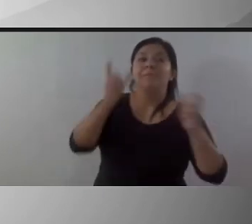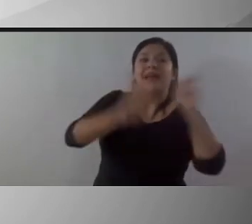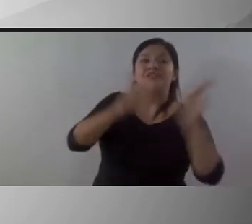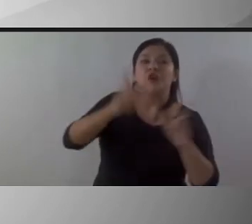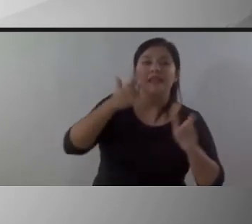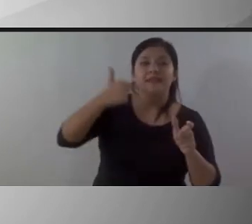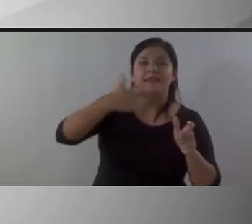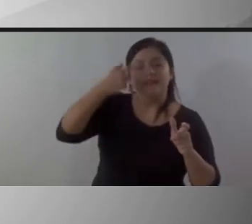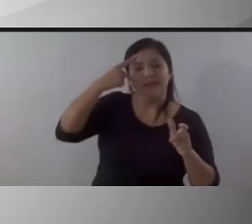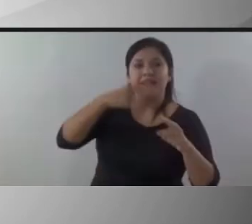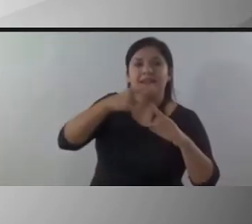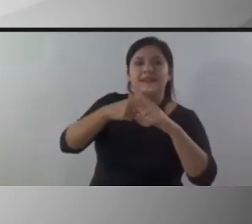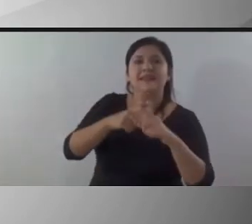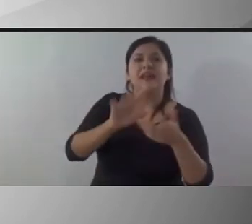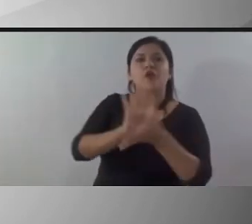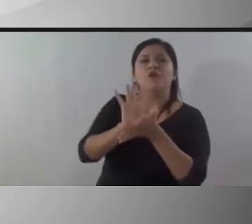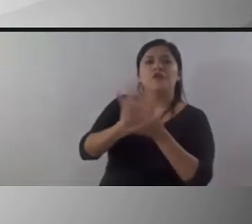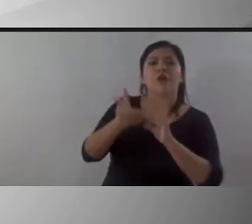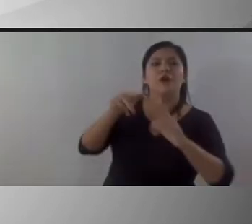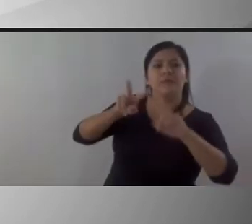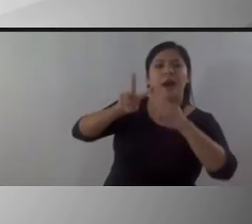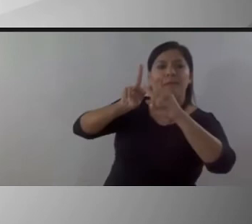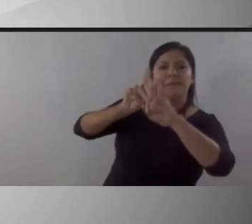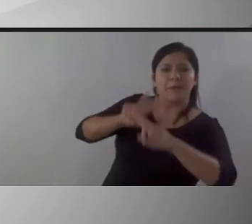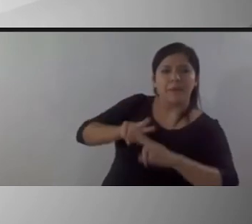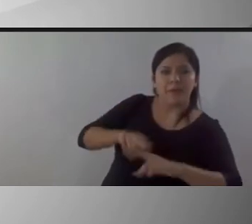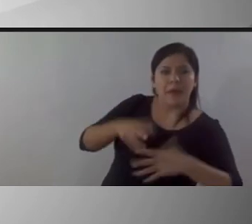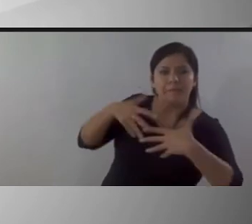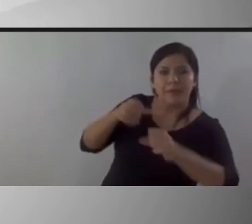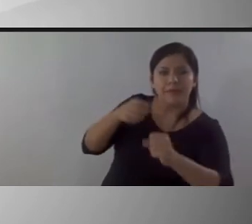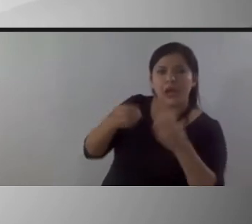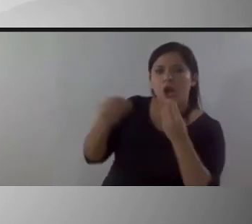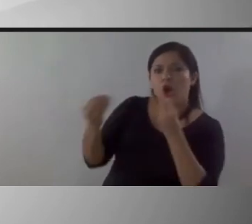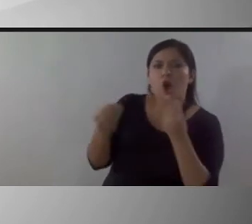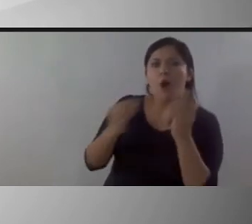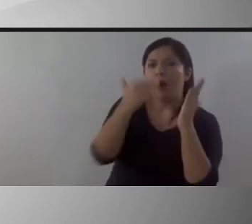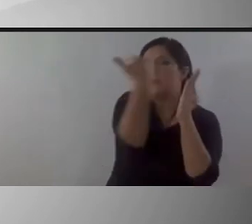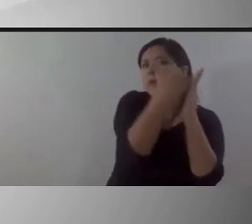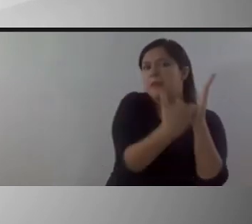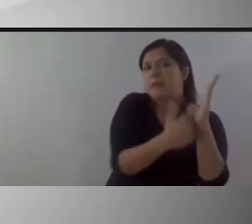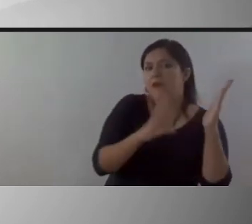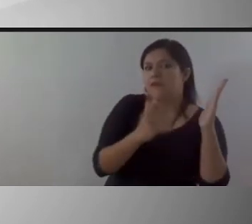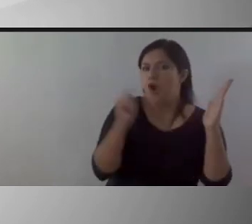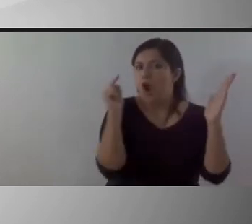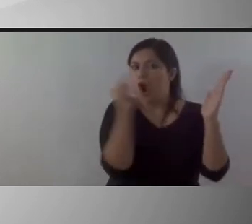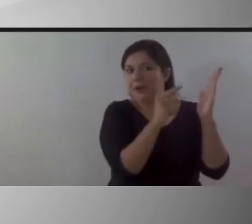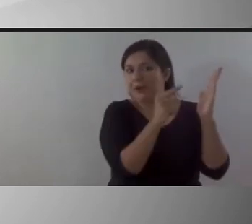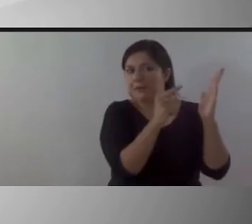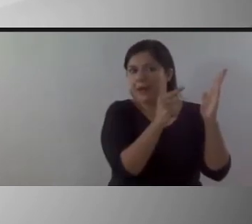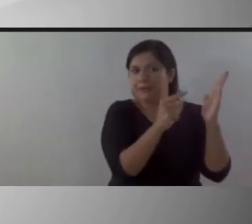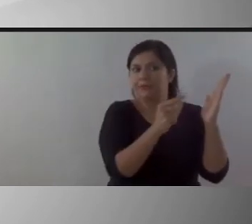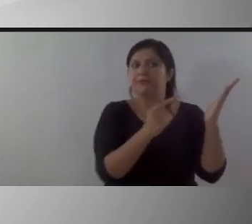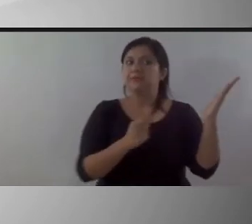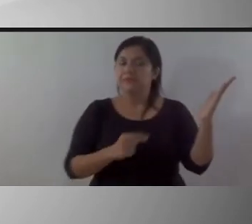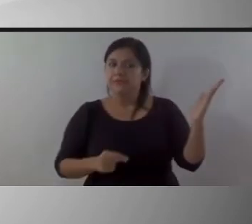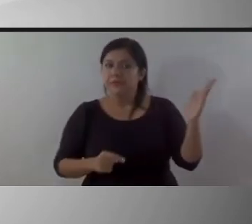intersex. Y en ese punto, por ejemplo, hay personas que creen